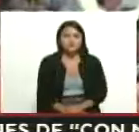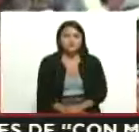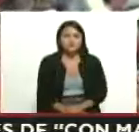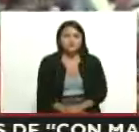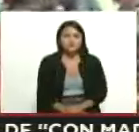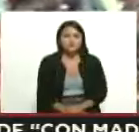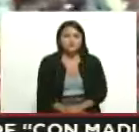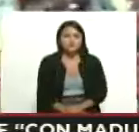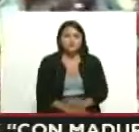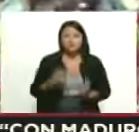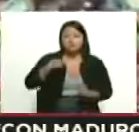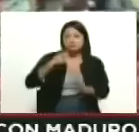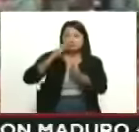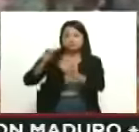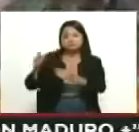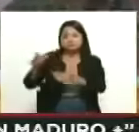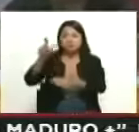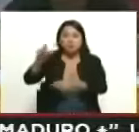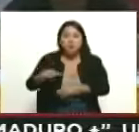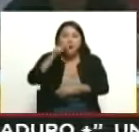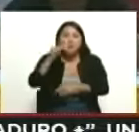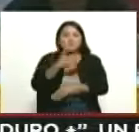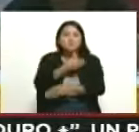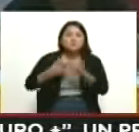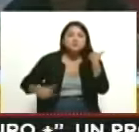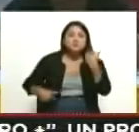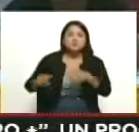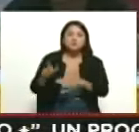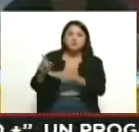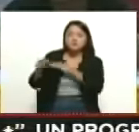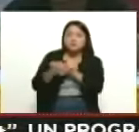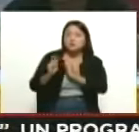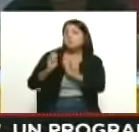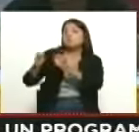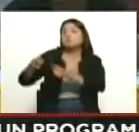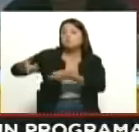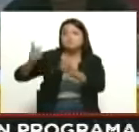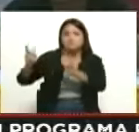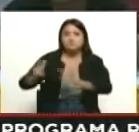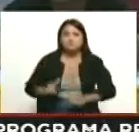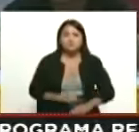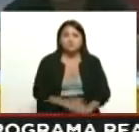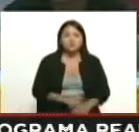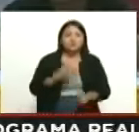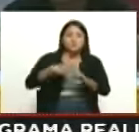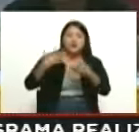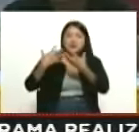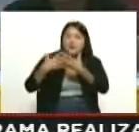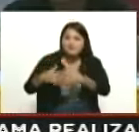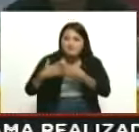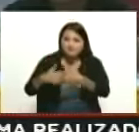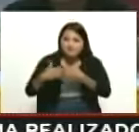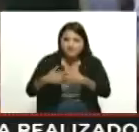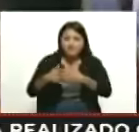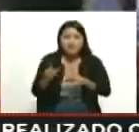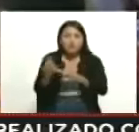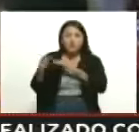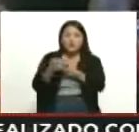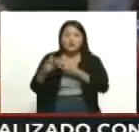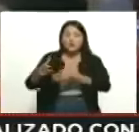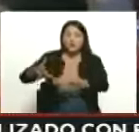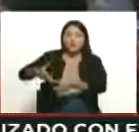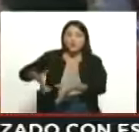y le han hecho la oferta a esas transnacionales a Guyana que ellos van a sacar el petróleo para ayudar al pueblo.